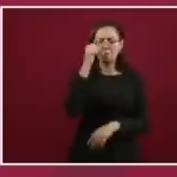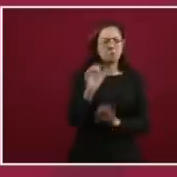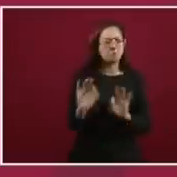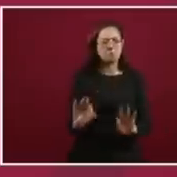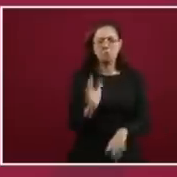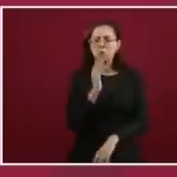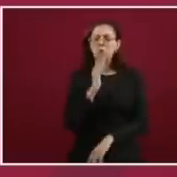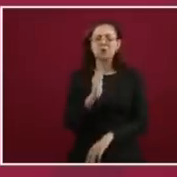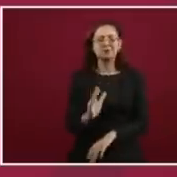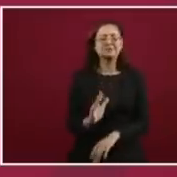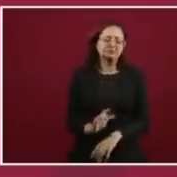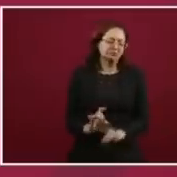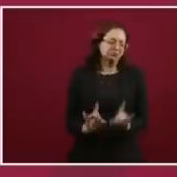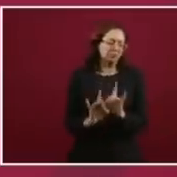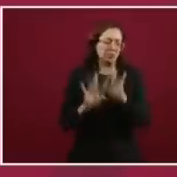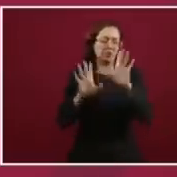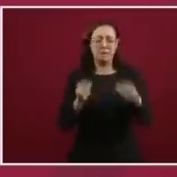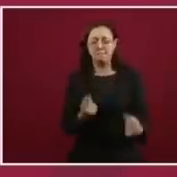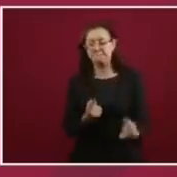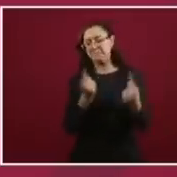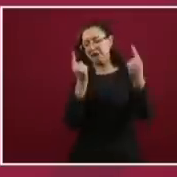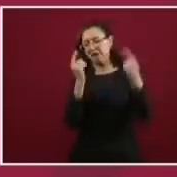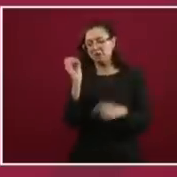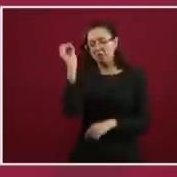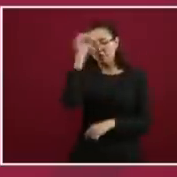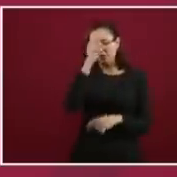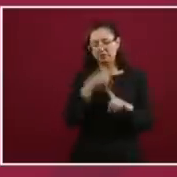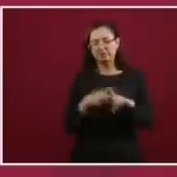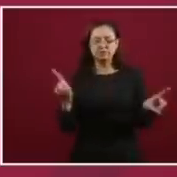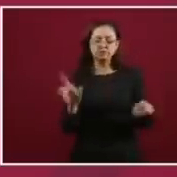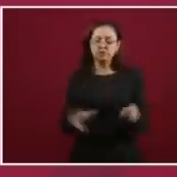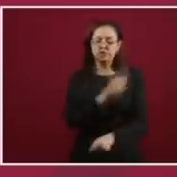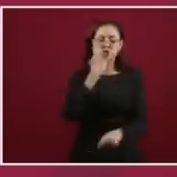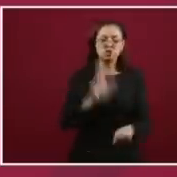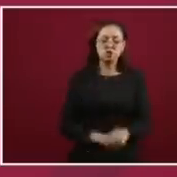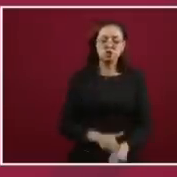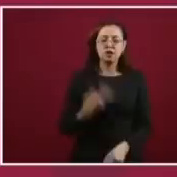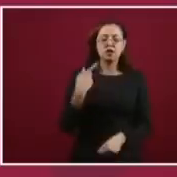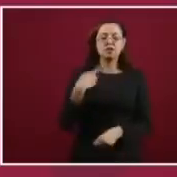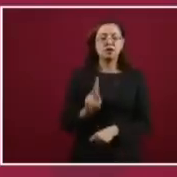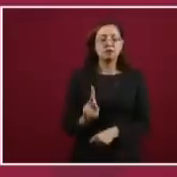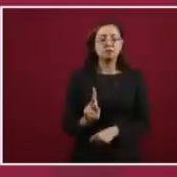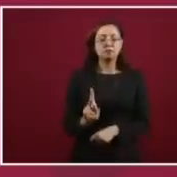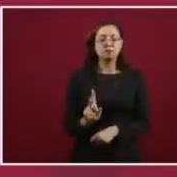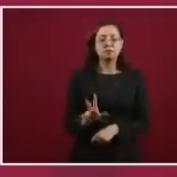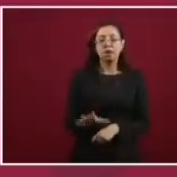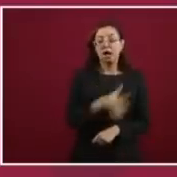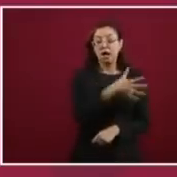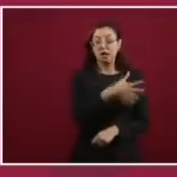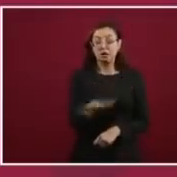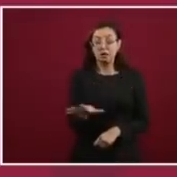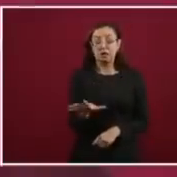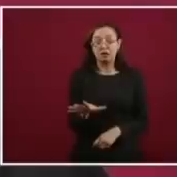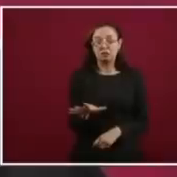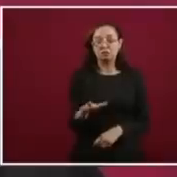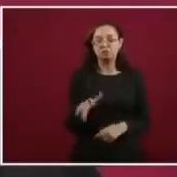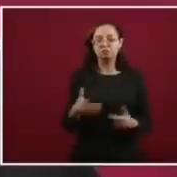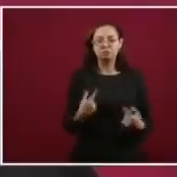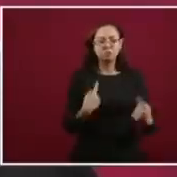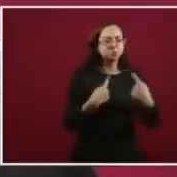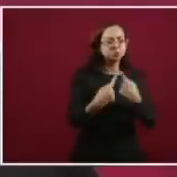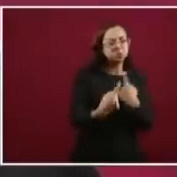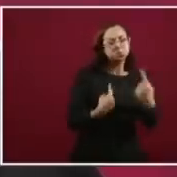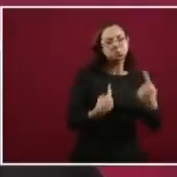natural pero en general nunca se ha roto el